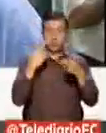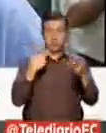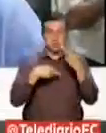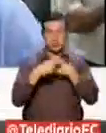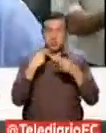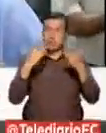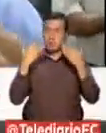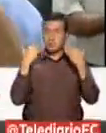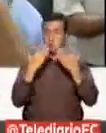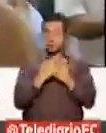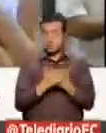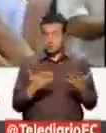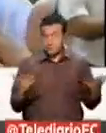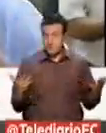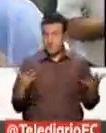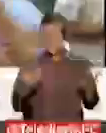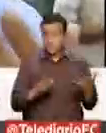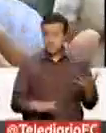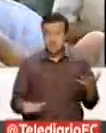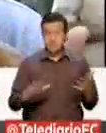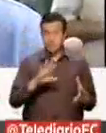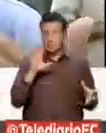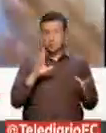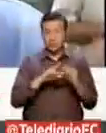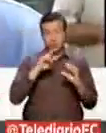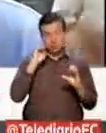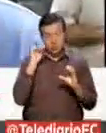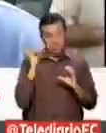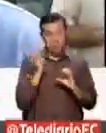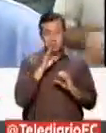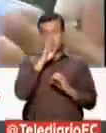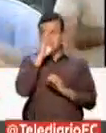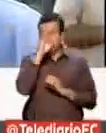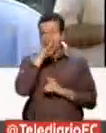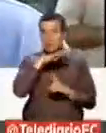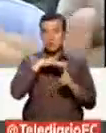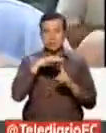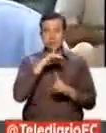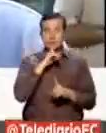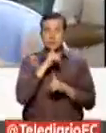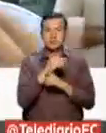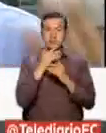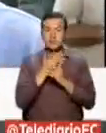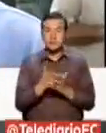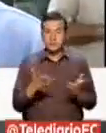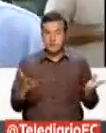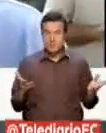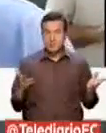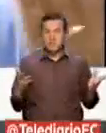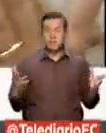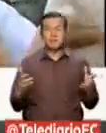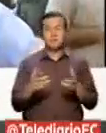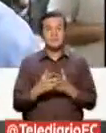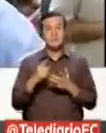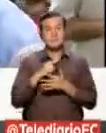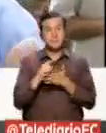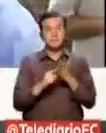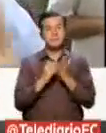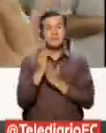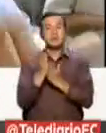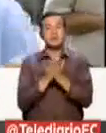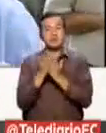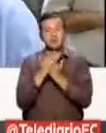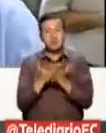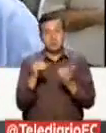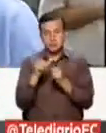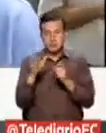comercio de Guayaquil, el puerto, el turismo depende mucho del campo y a la vez el campo necesita de los servicios